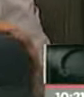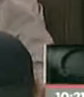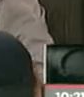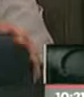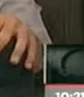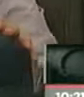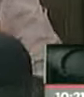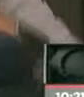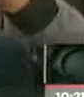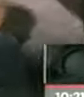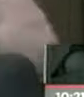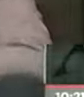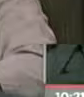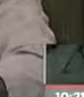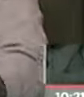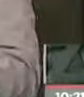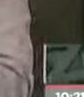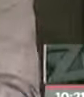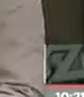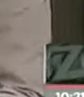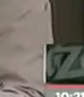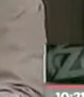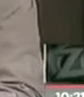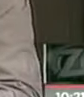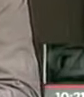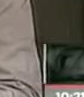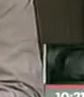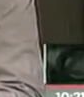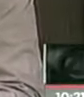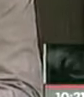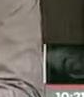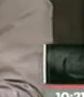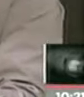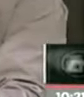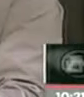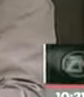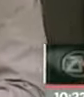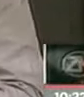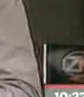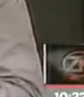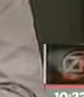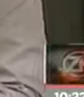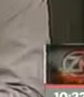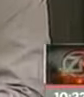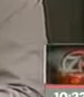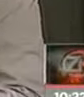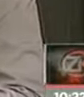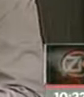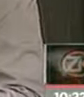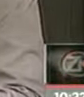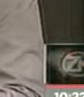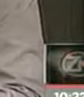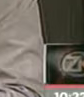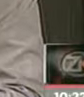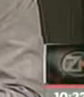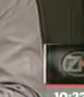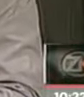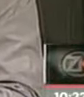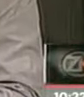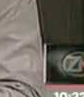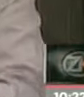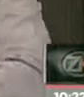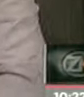unos preparativos en el día de mañana, que después estaremos comentando pequeños comentarios, una fiesta clandestina que hay el día de